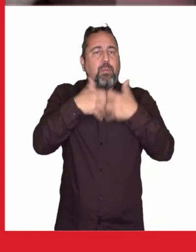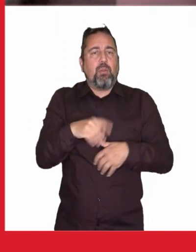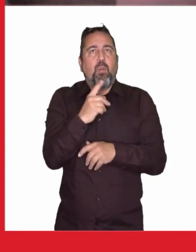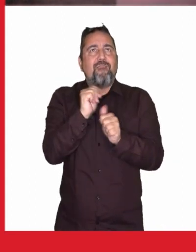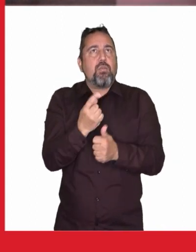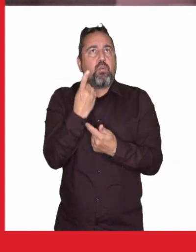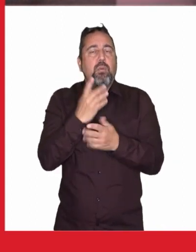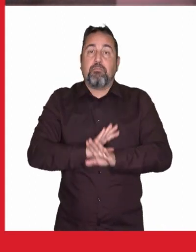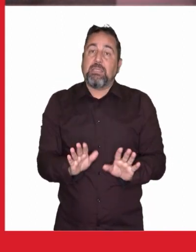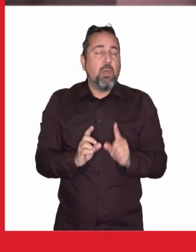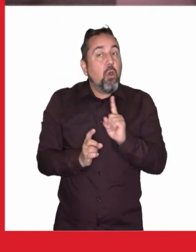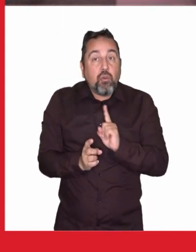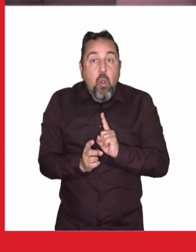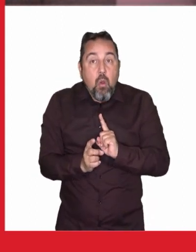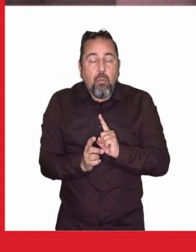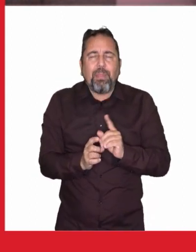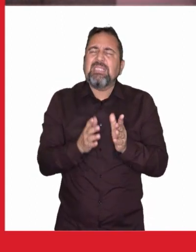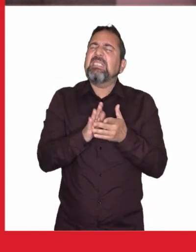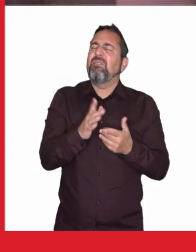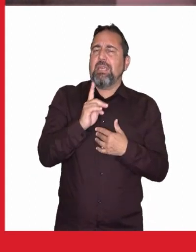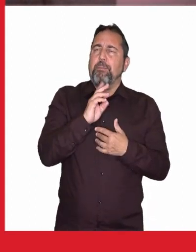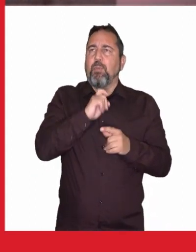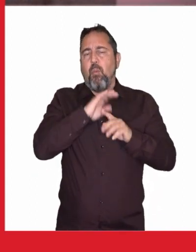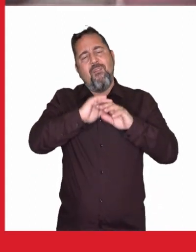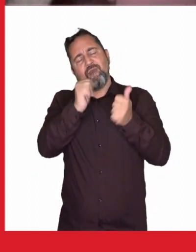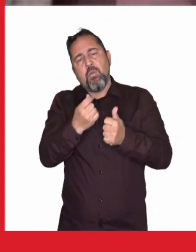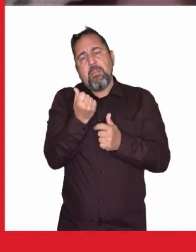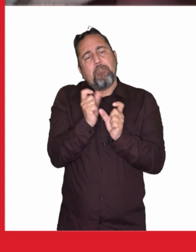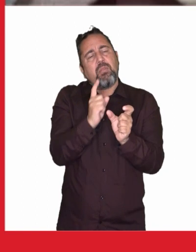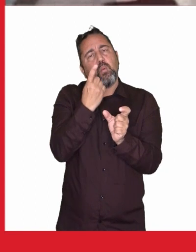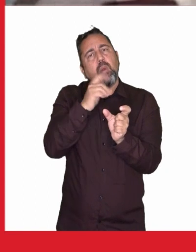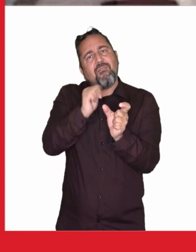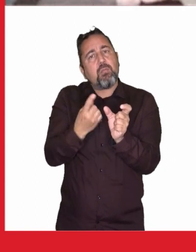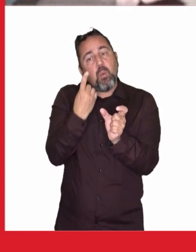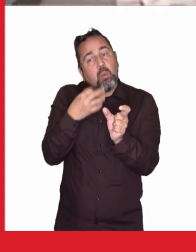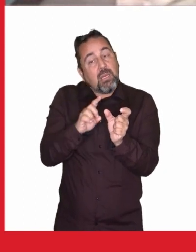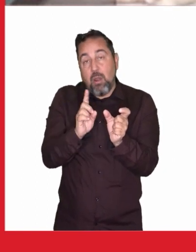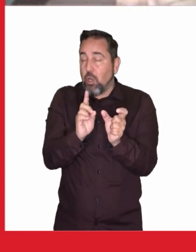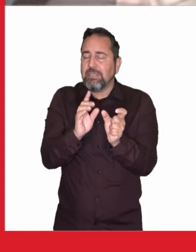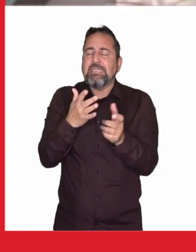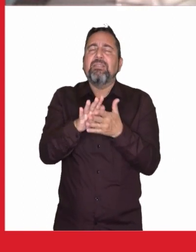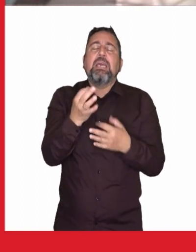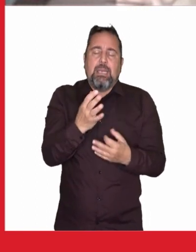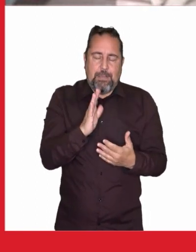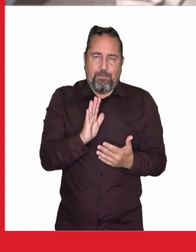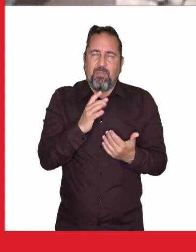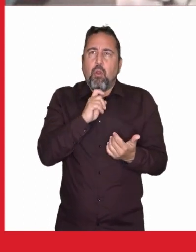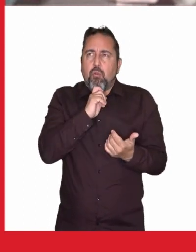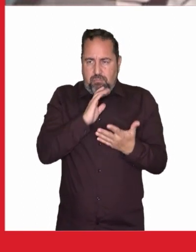tener un único mecanismo de fijación de precios. ¿Y a qué nos referimos con un mecanismo de fijación de